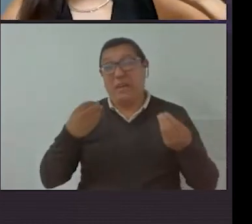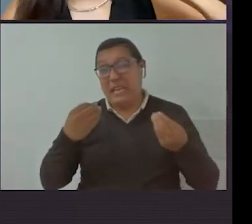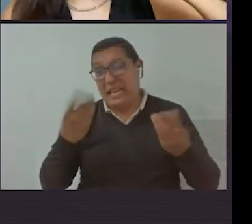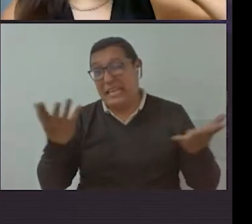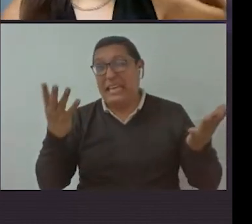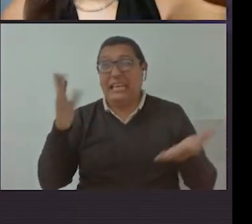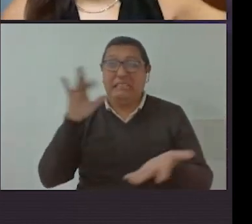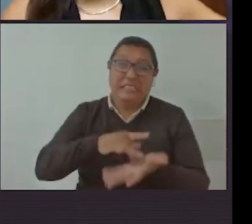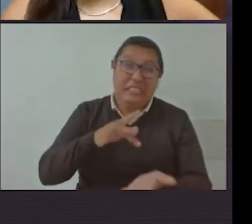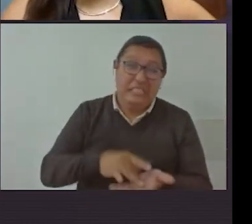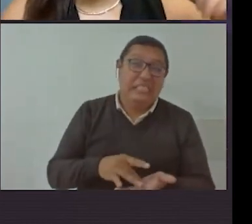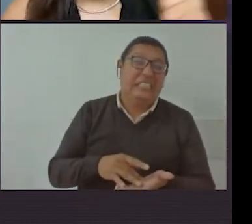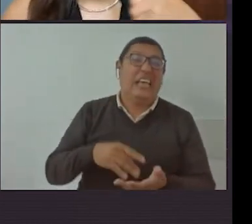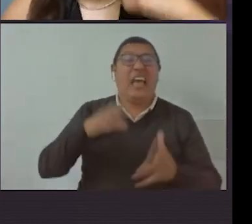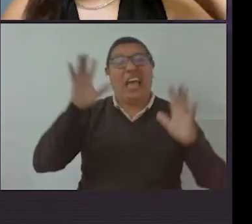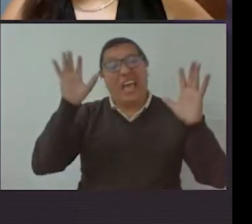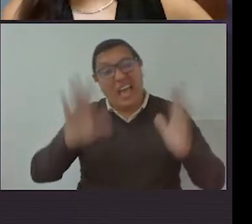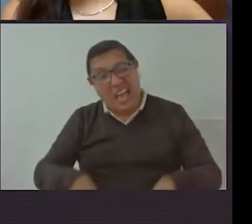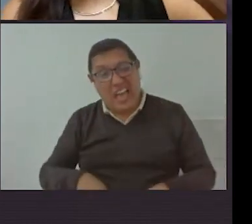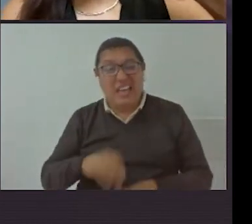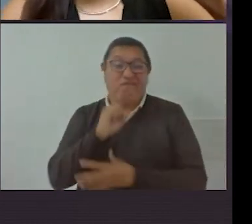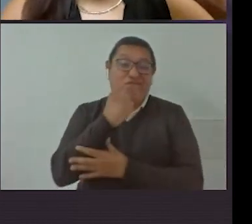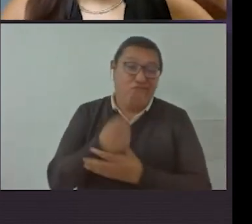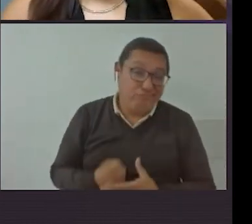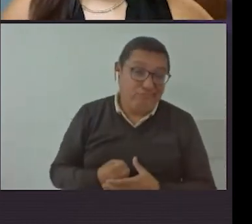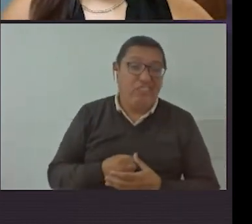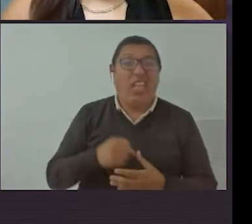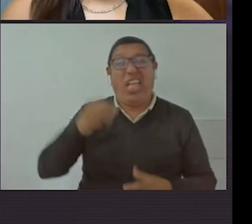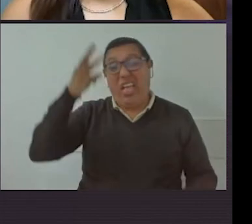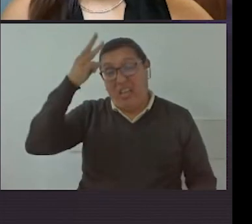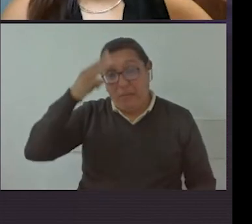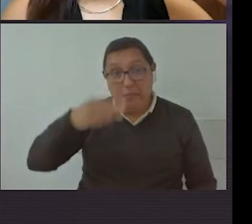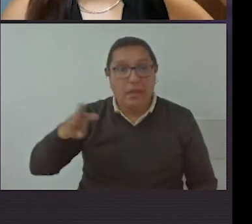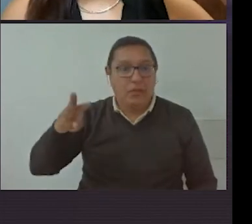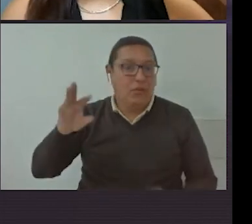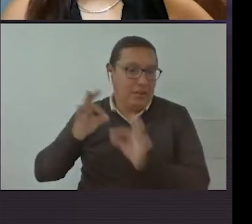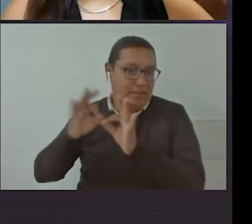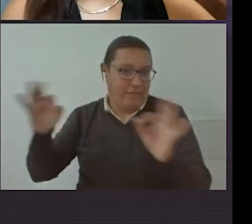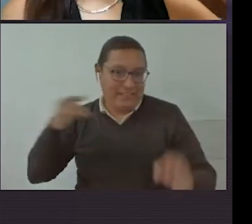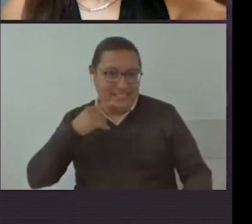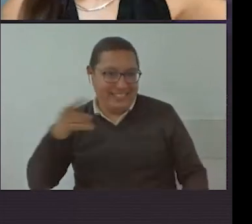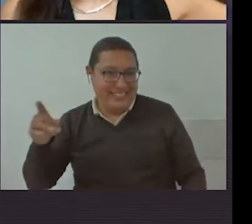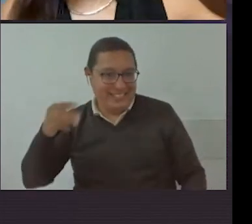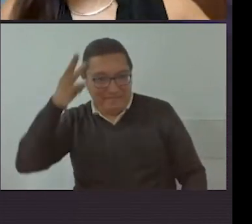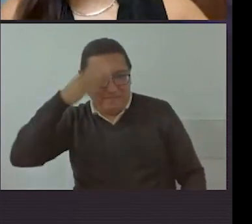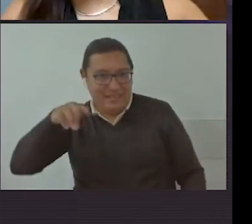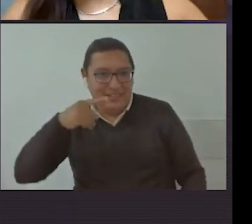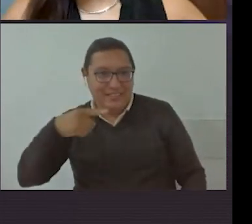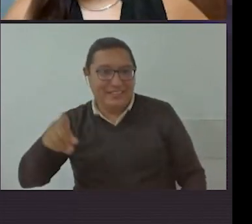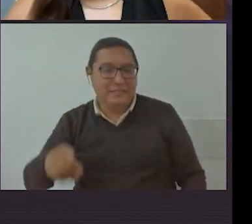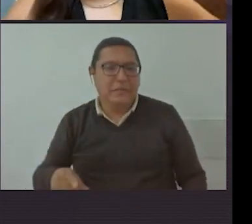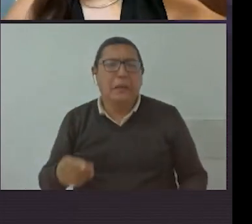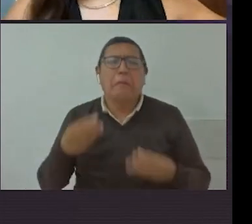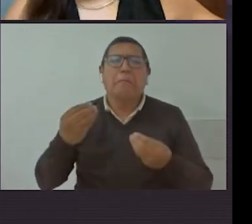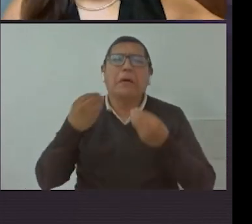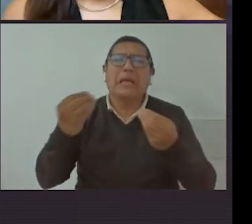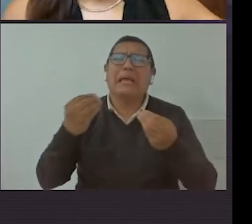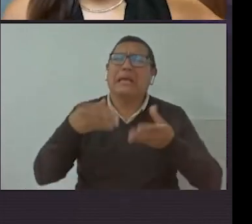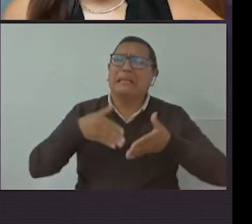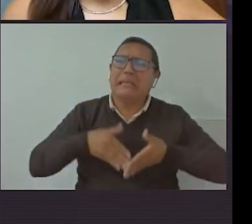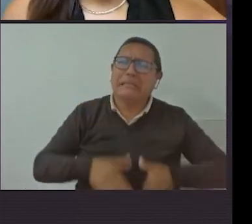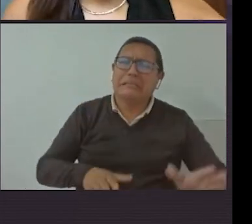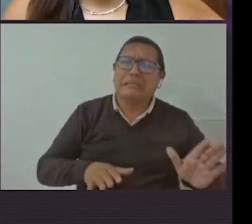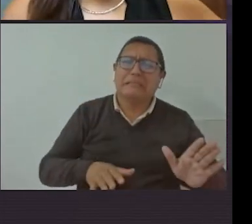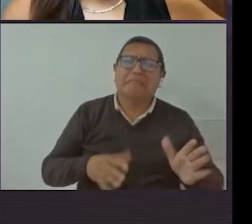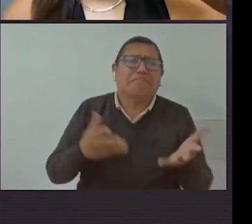todo no sirve para nada, o en México tenemos también una broma que dice, ¿para qué nací? Cuando la gente